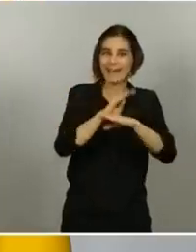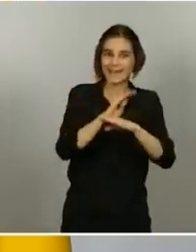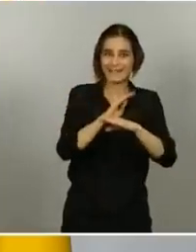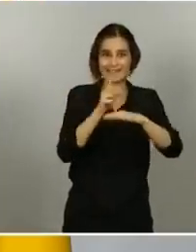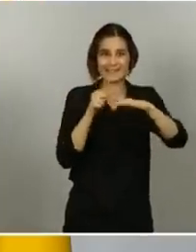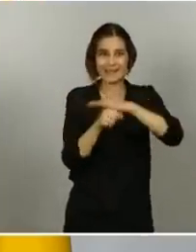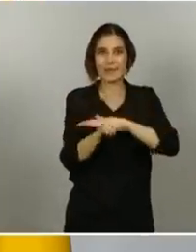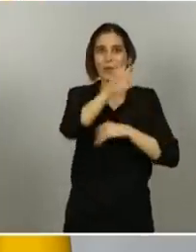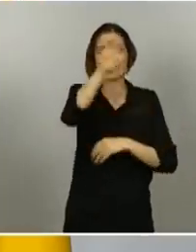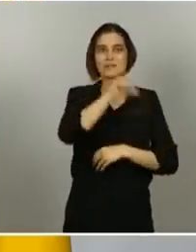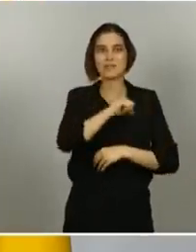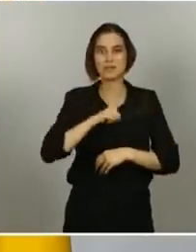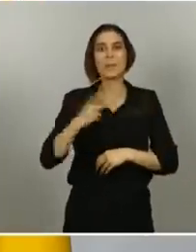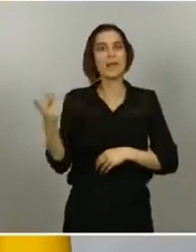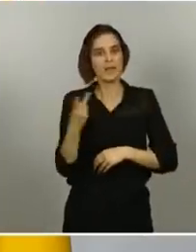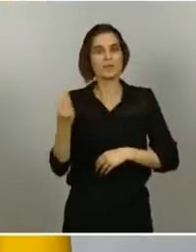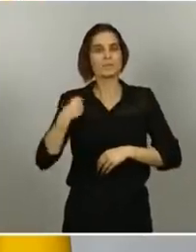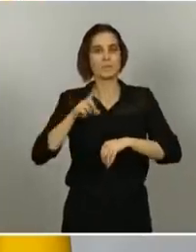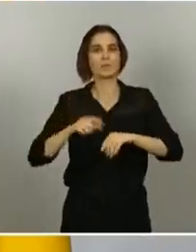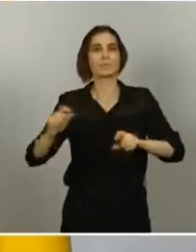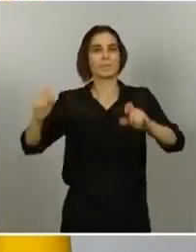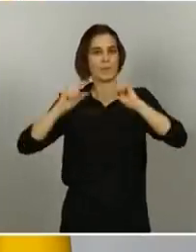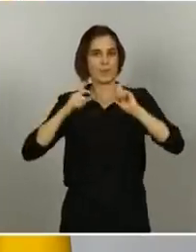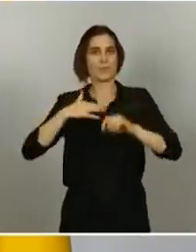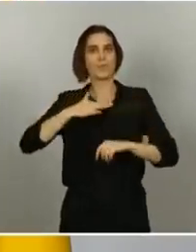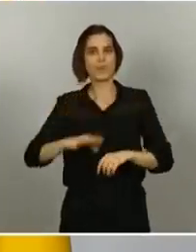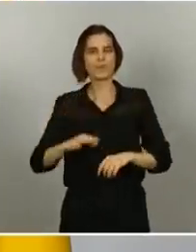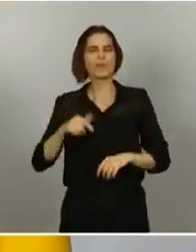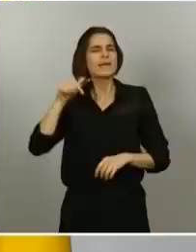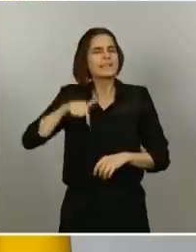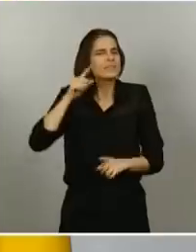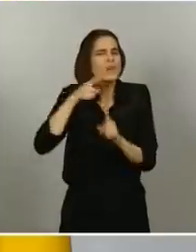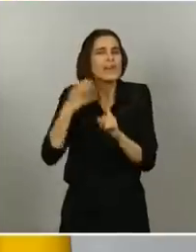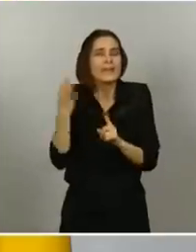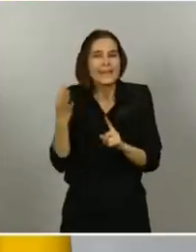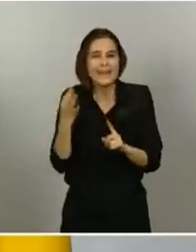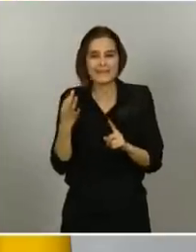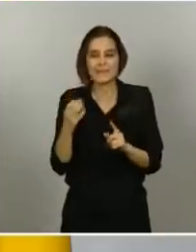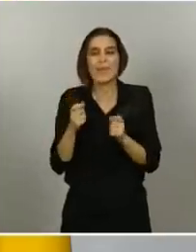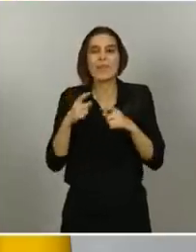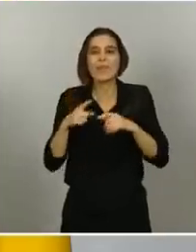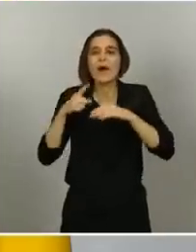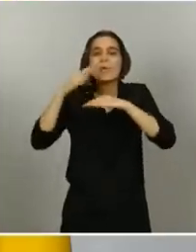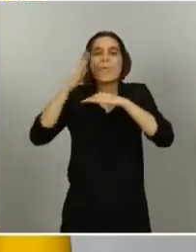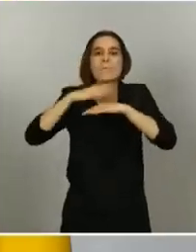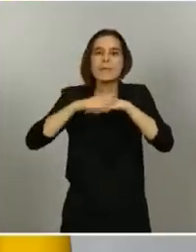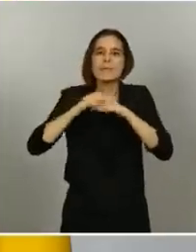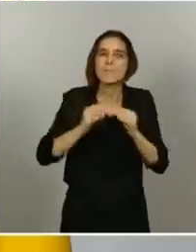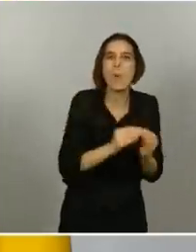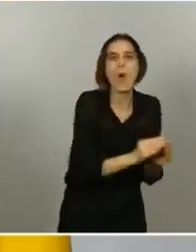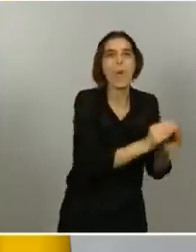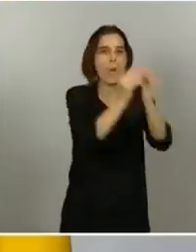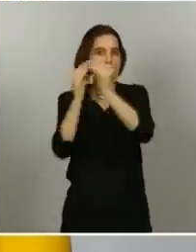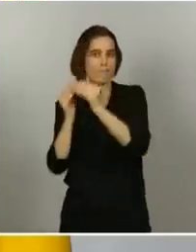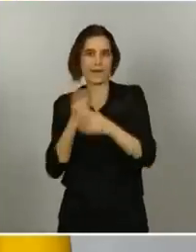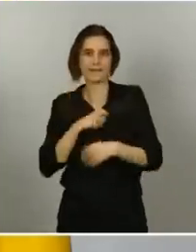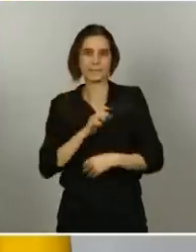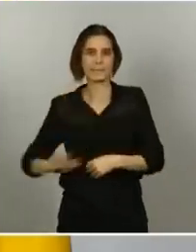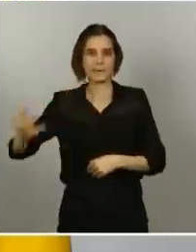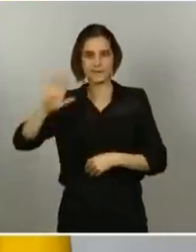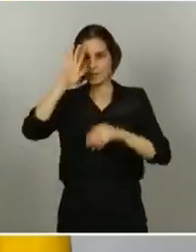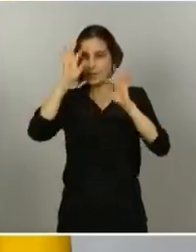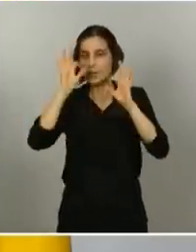que facemos hoxe é establecer un suelo mínimo igual para toda España pero lógicamente as comunidades autónomas en o marco de sus